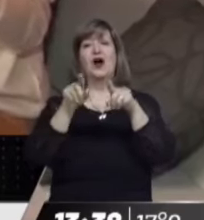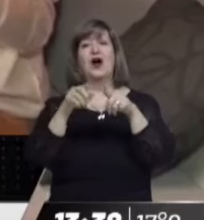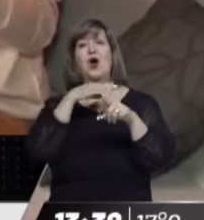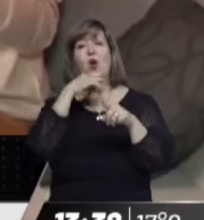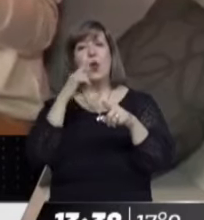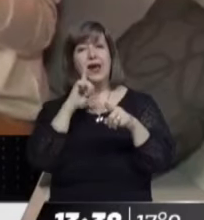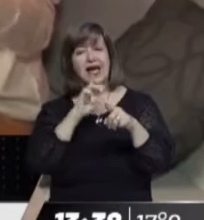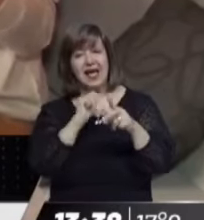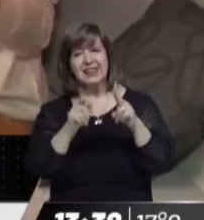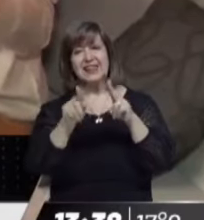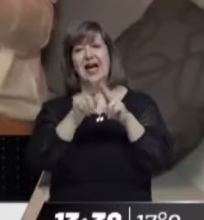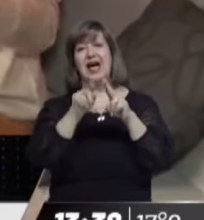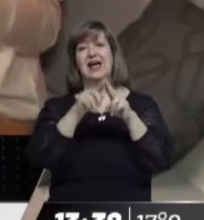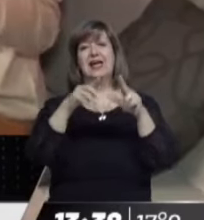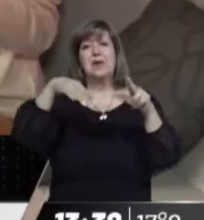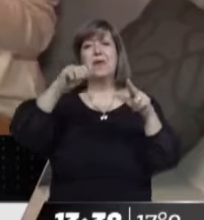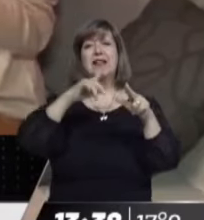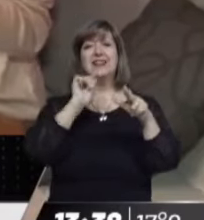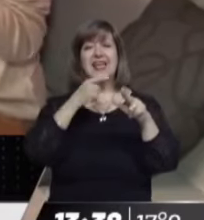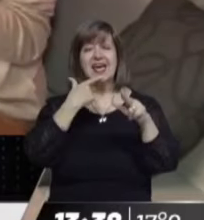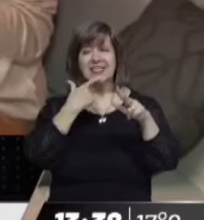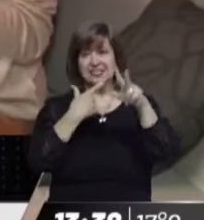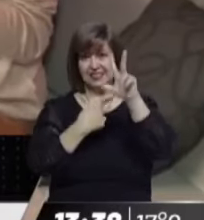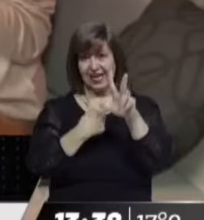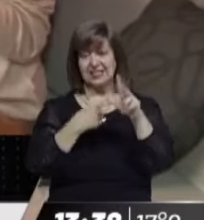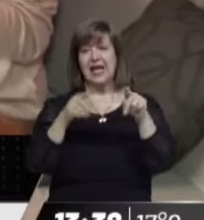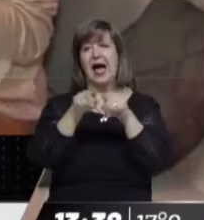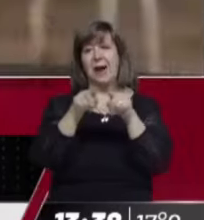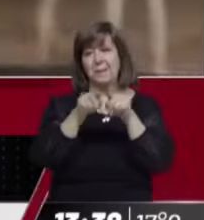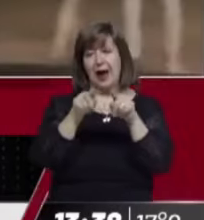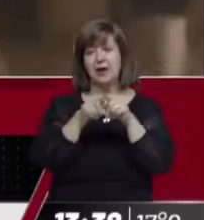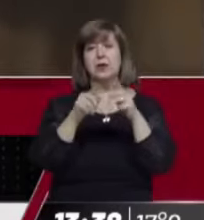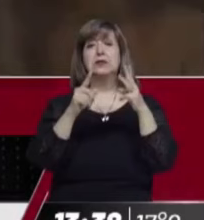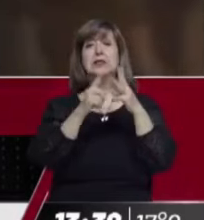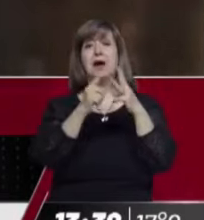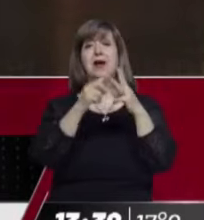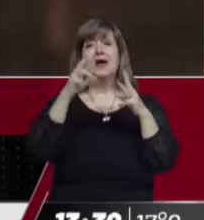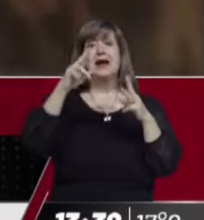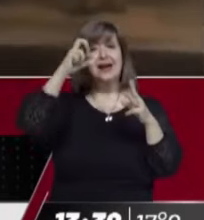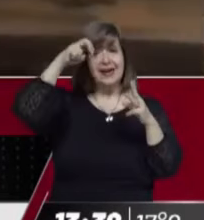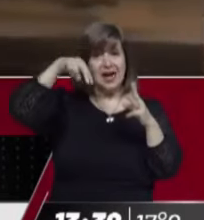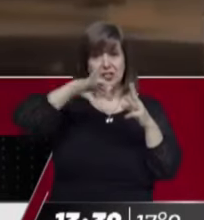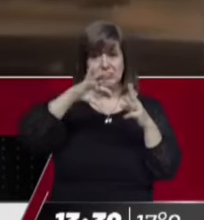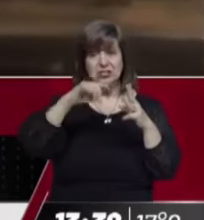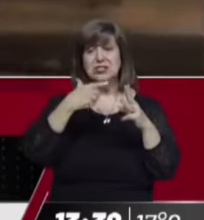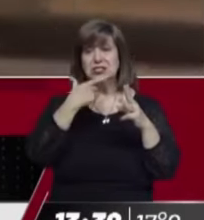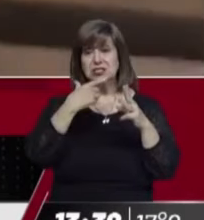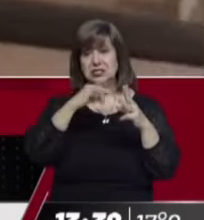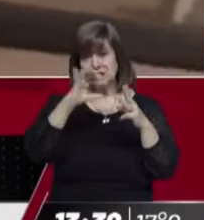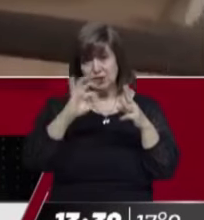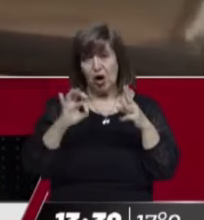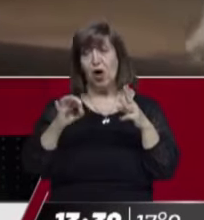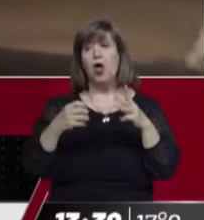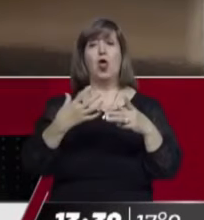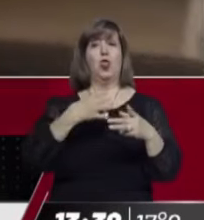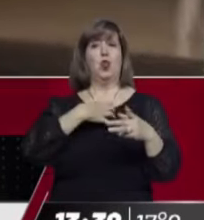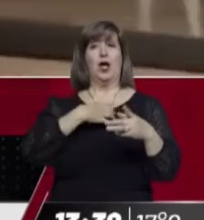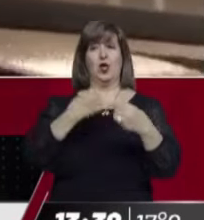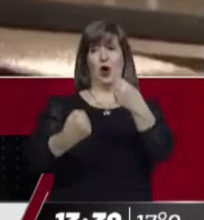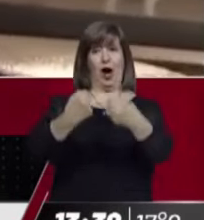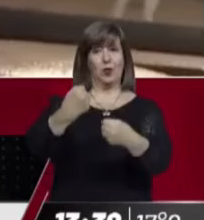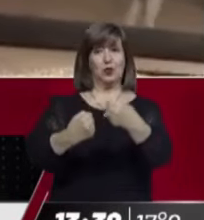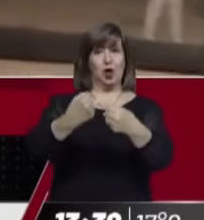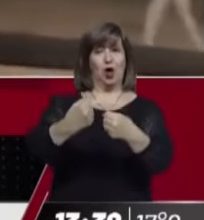Julieta su hermano y Matías el hermano y estaba Renzo amigo de los chicos dueño del auto